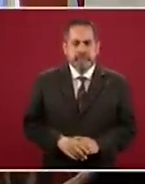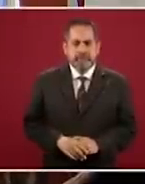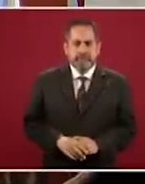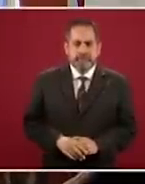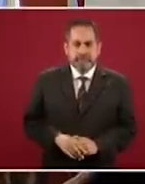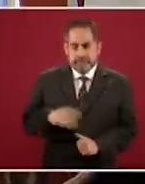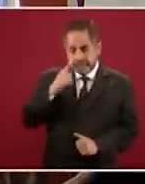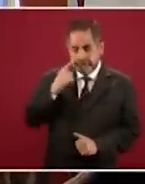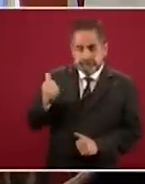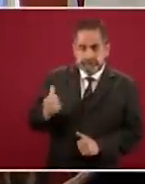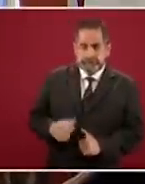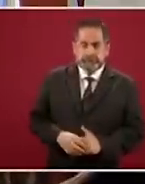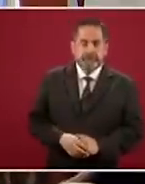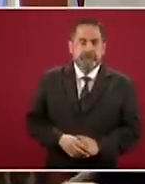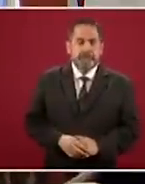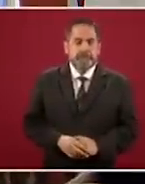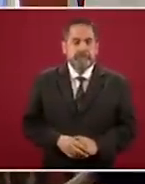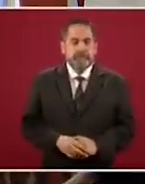Miren,